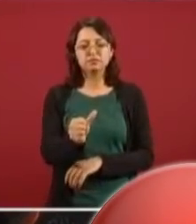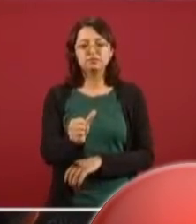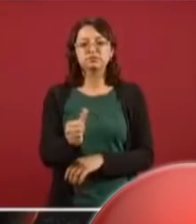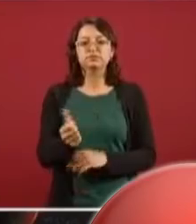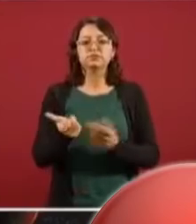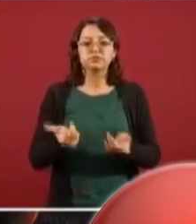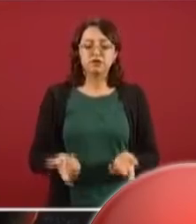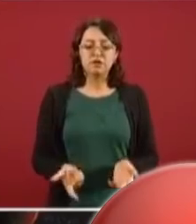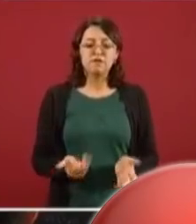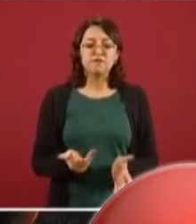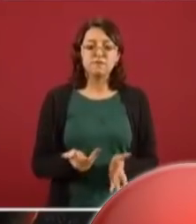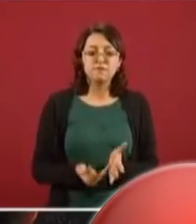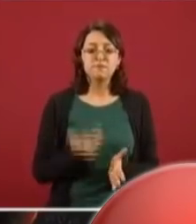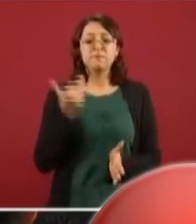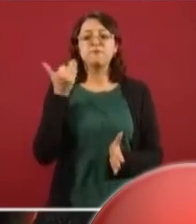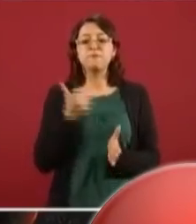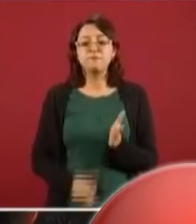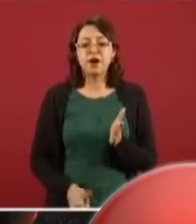buenas